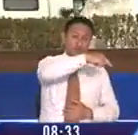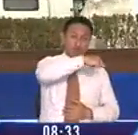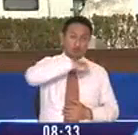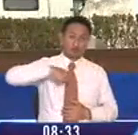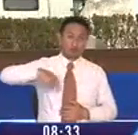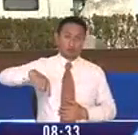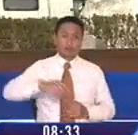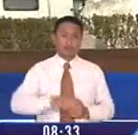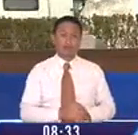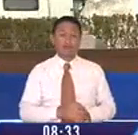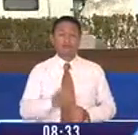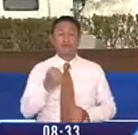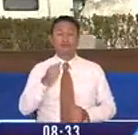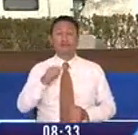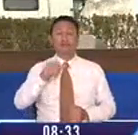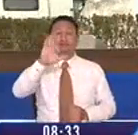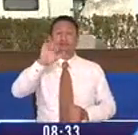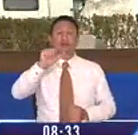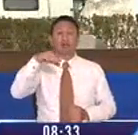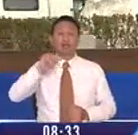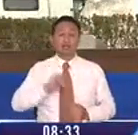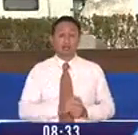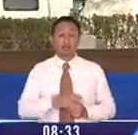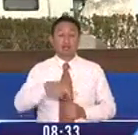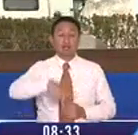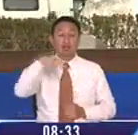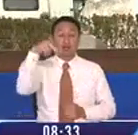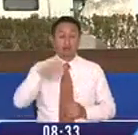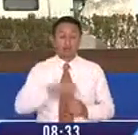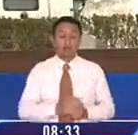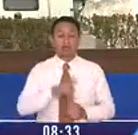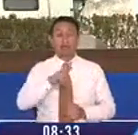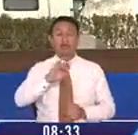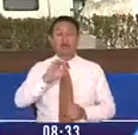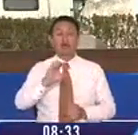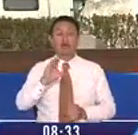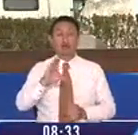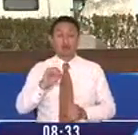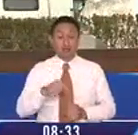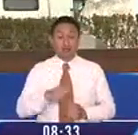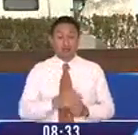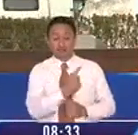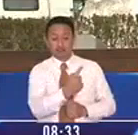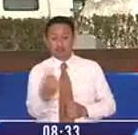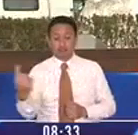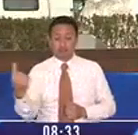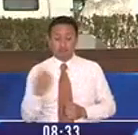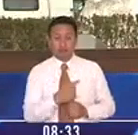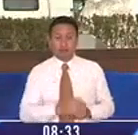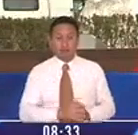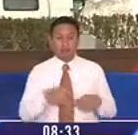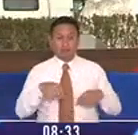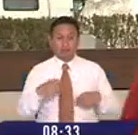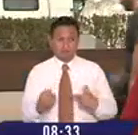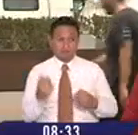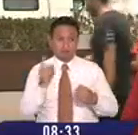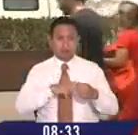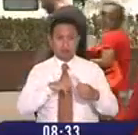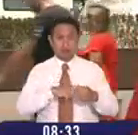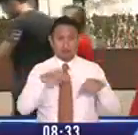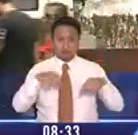la calle Santa María, avanzamos hasta el norte de la ciudad, hasta la Río Coca, damos una vuelta en U. Tenemos todavía unos cupos que